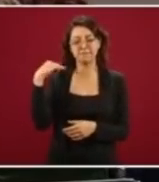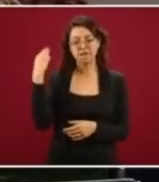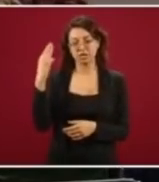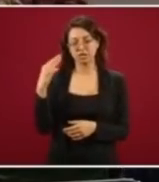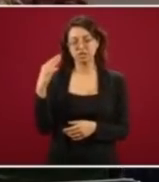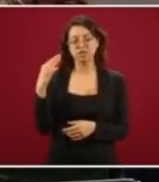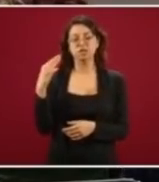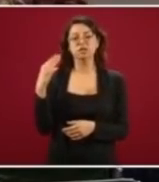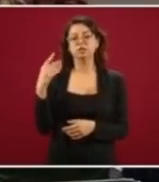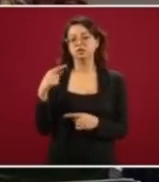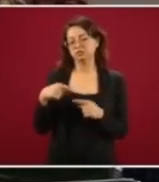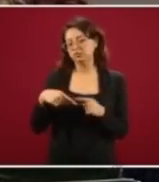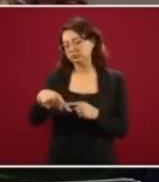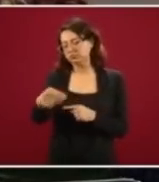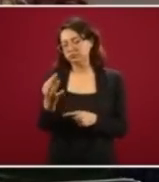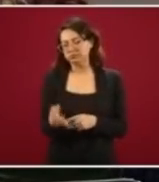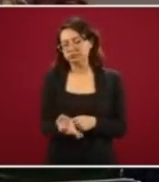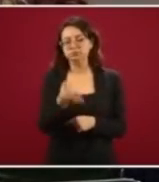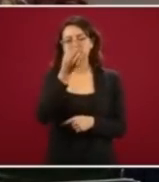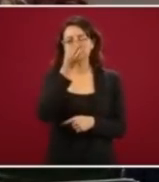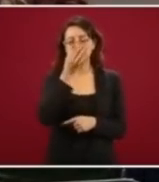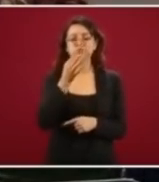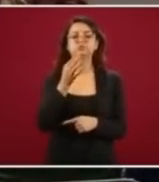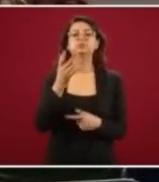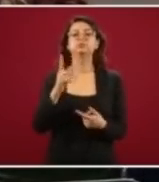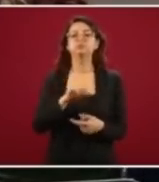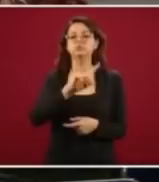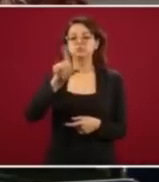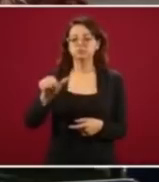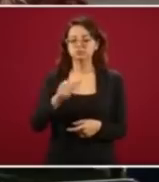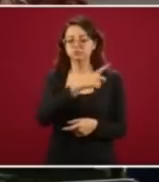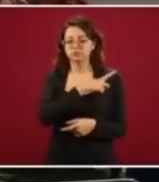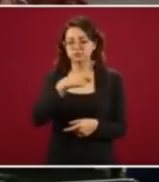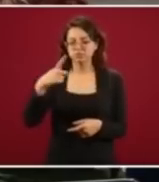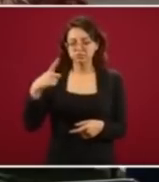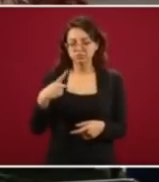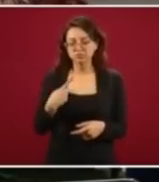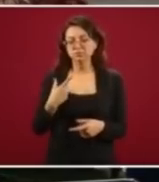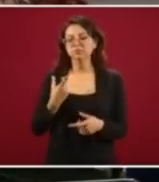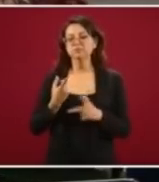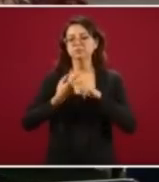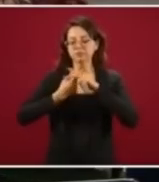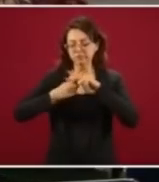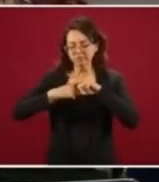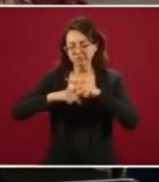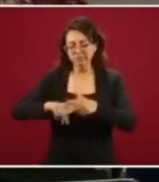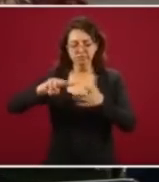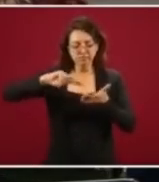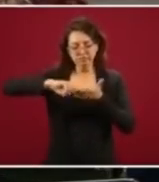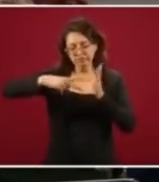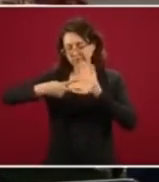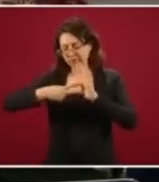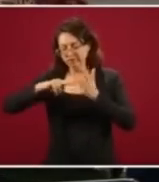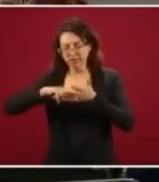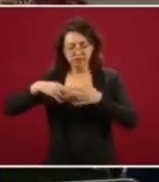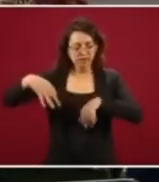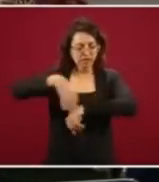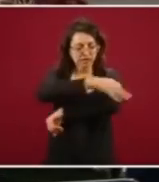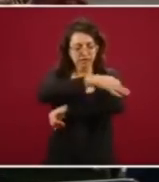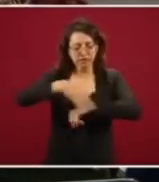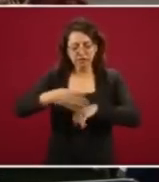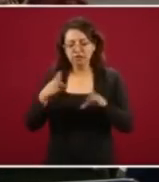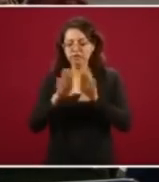digamos, ya en unos días. A partir de ahí hay que hacer la ingeniería básica y de detalle del nuevo